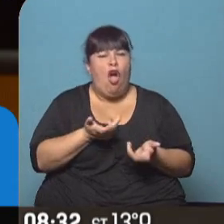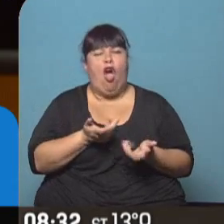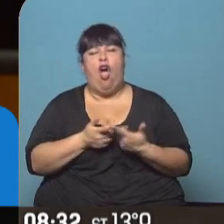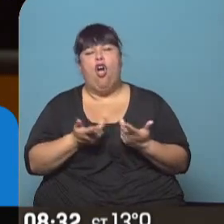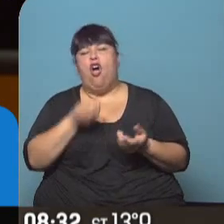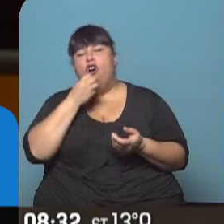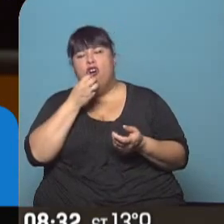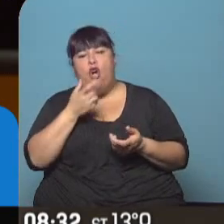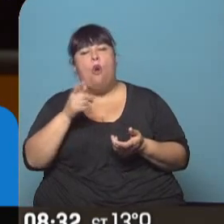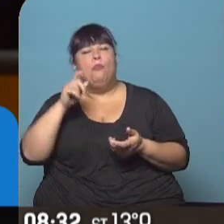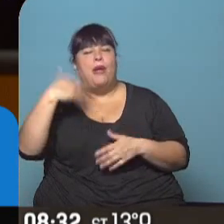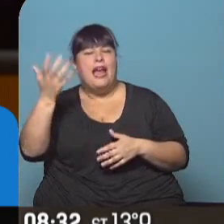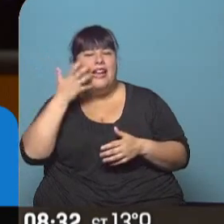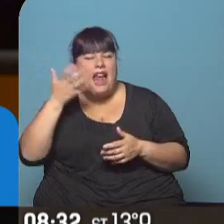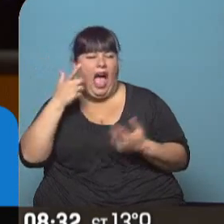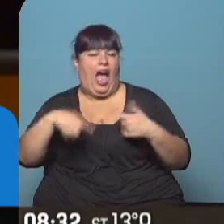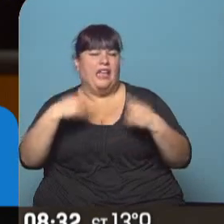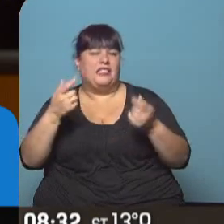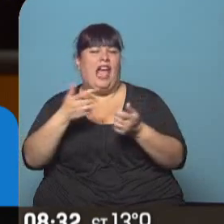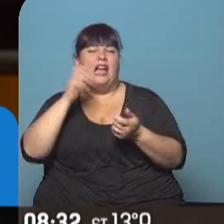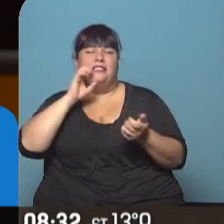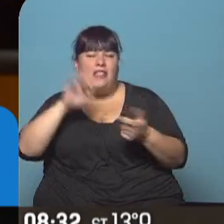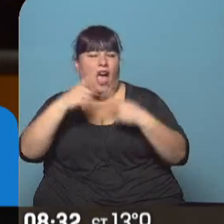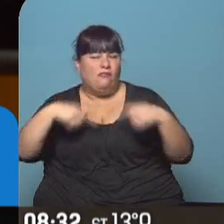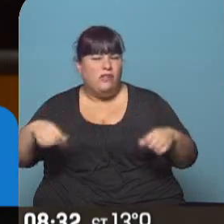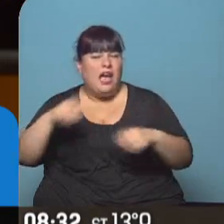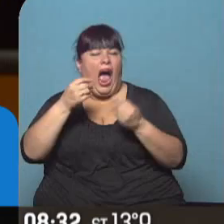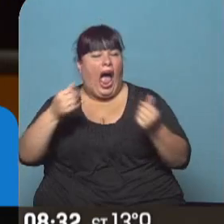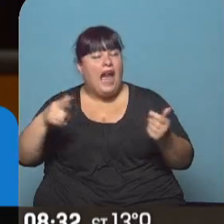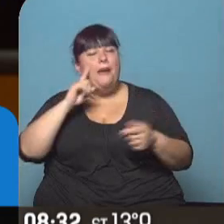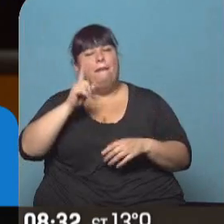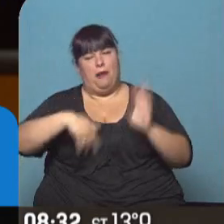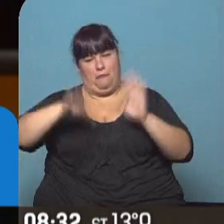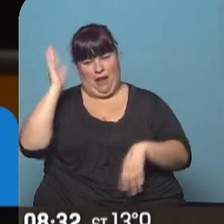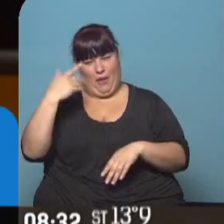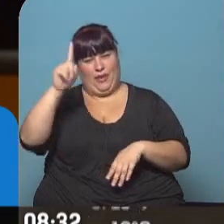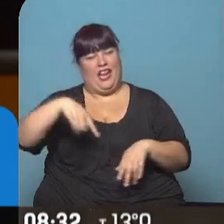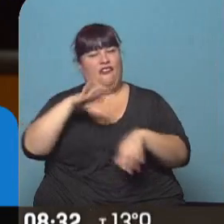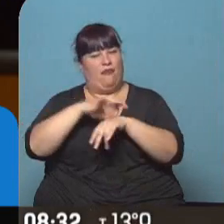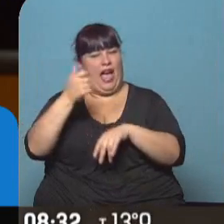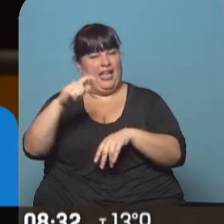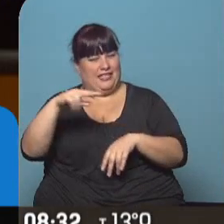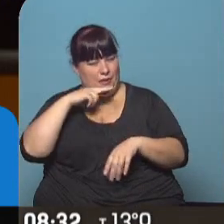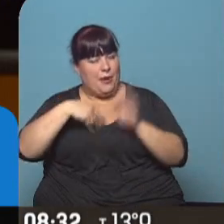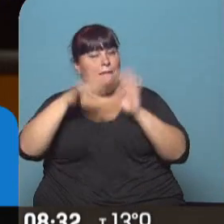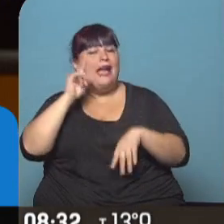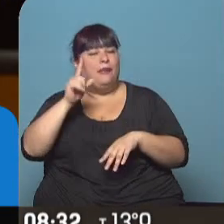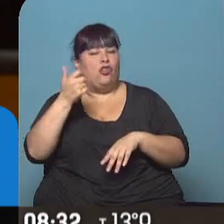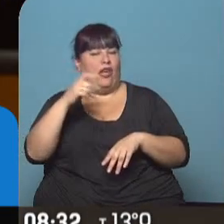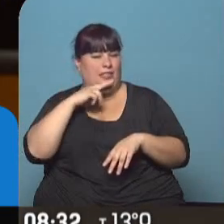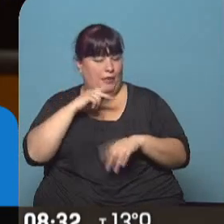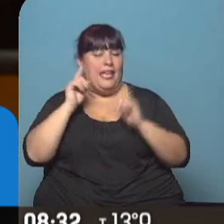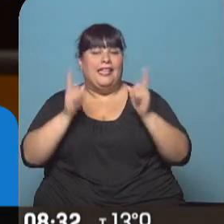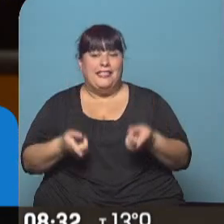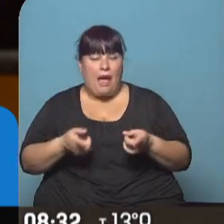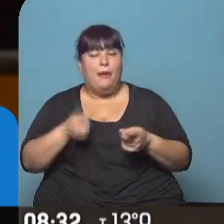una alimentación rica en hidratos de carbono procesados, ¿sí? Aumenta el riesgo de enfermedades cerebrovasculares, aumenta el riesgo de ACV,